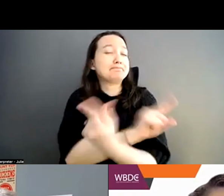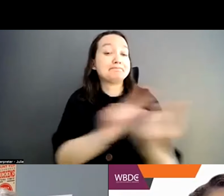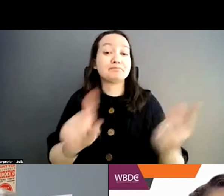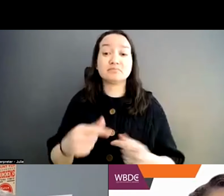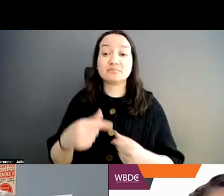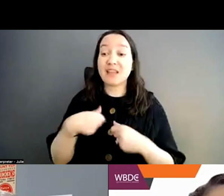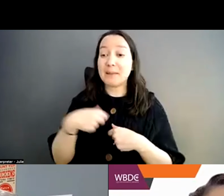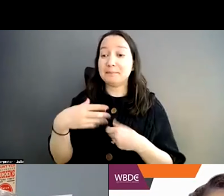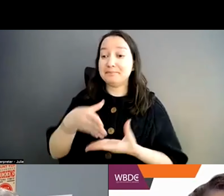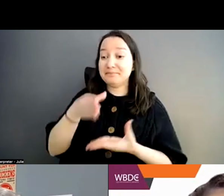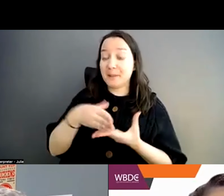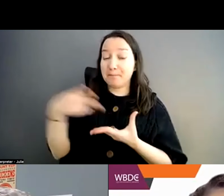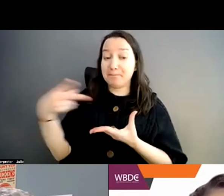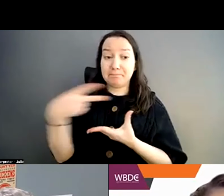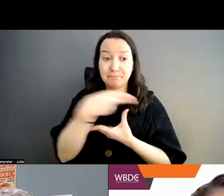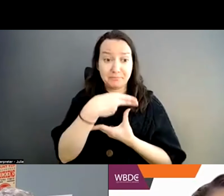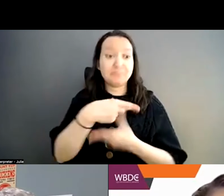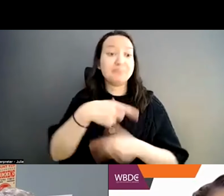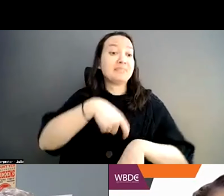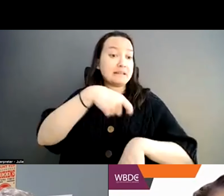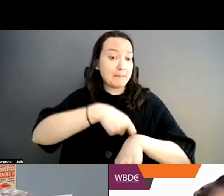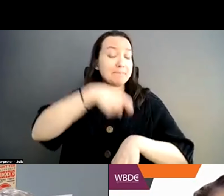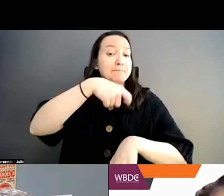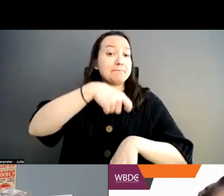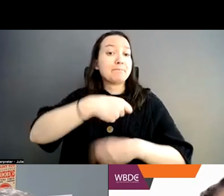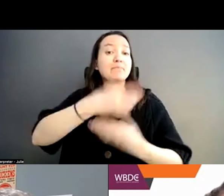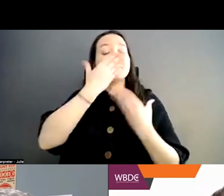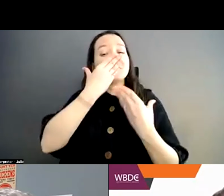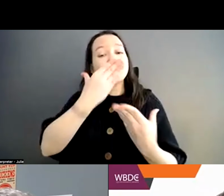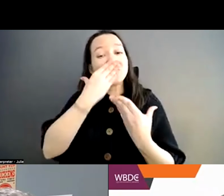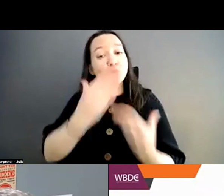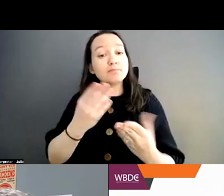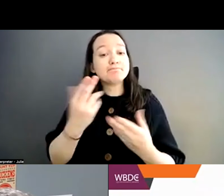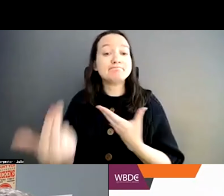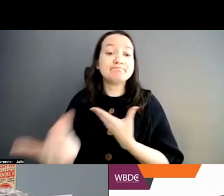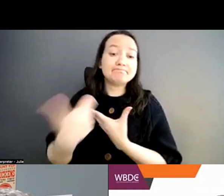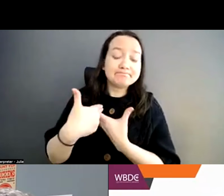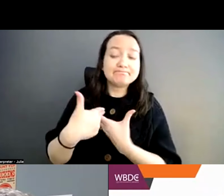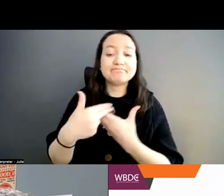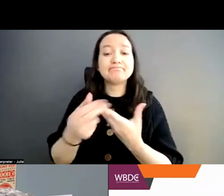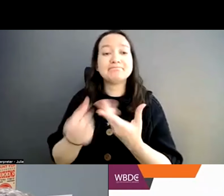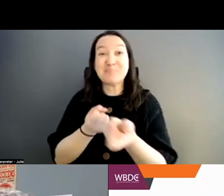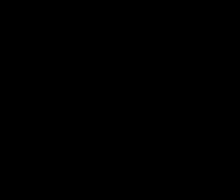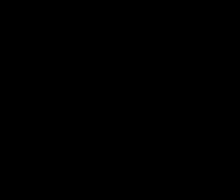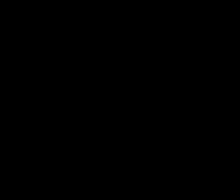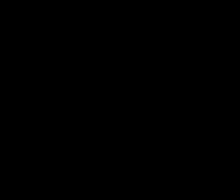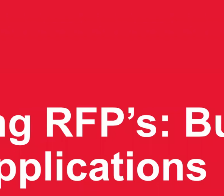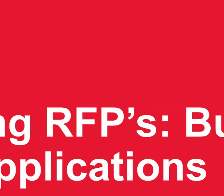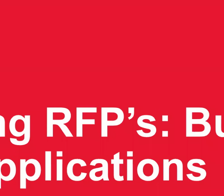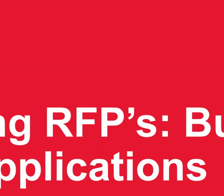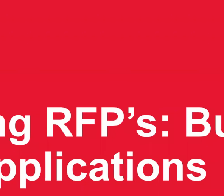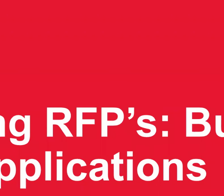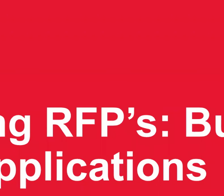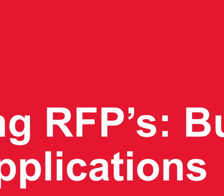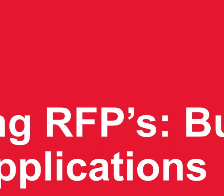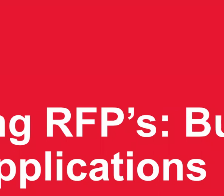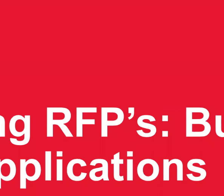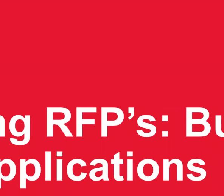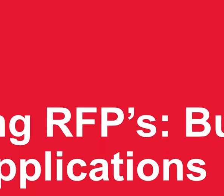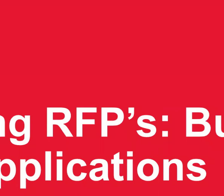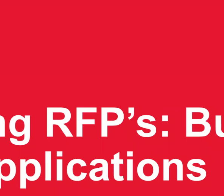podemos trabajar con las organizaciones. Voy a cortar ahora y gracias a todos que se